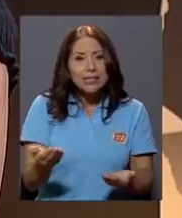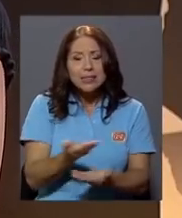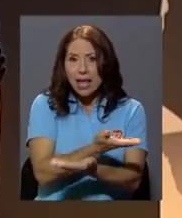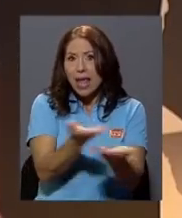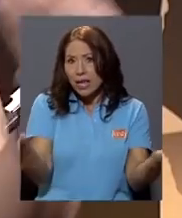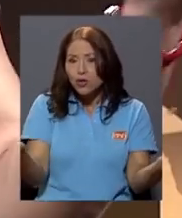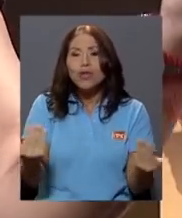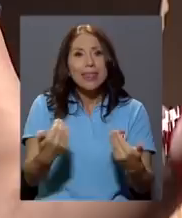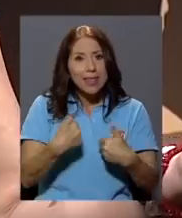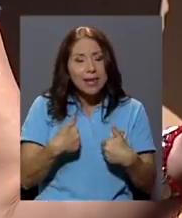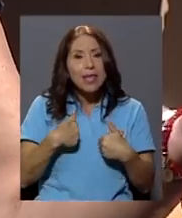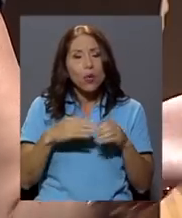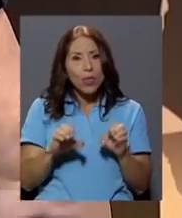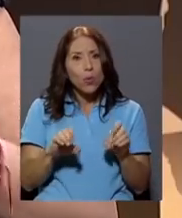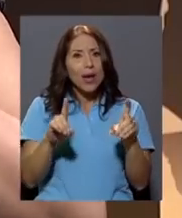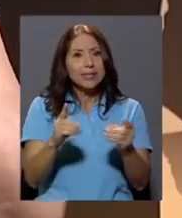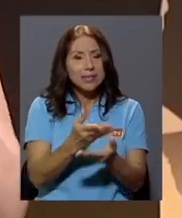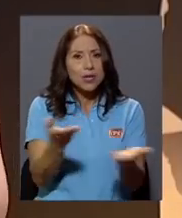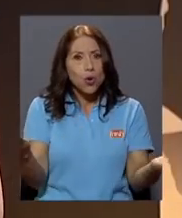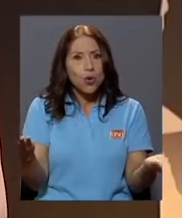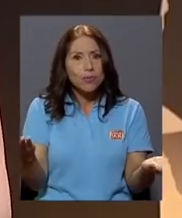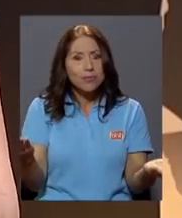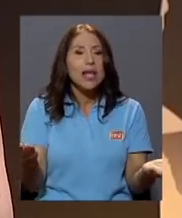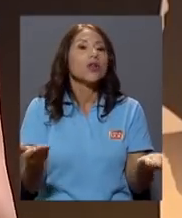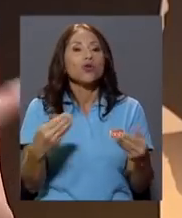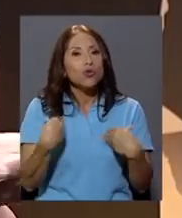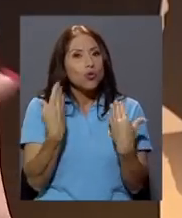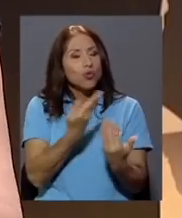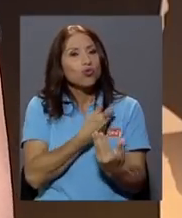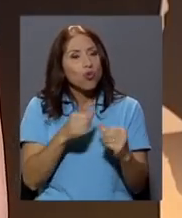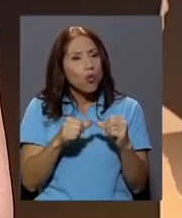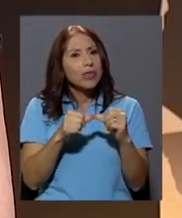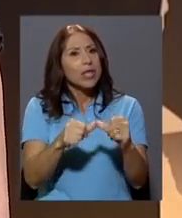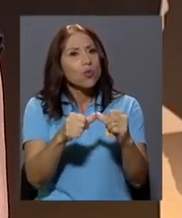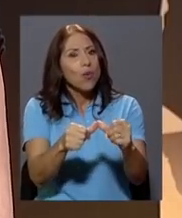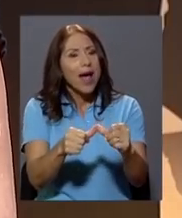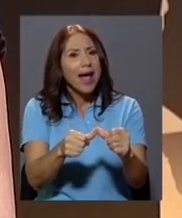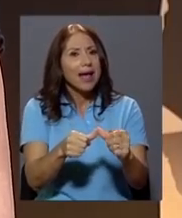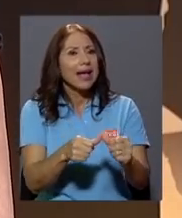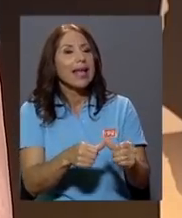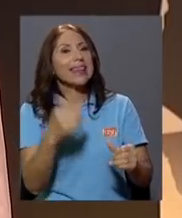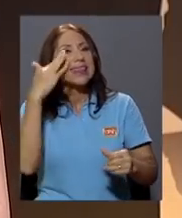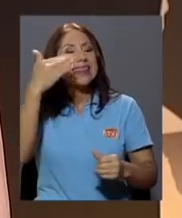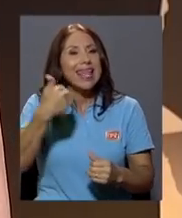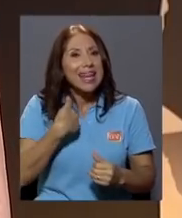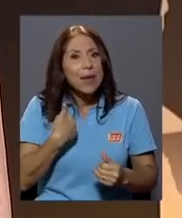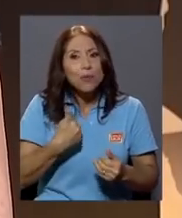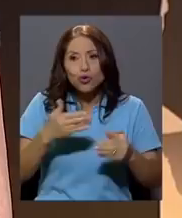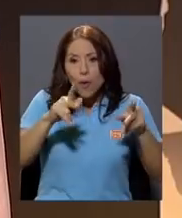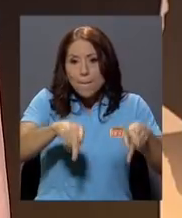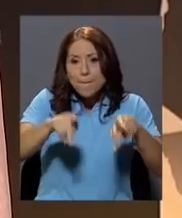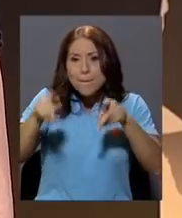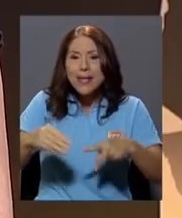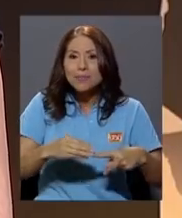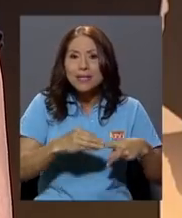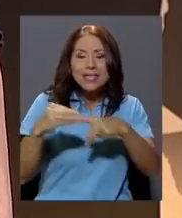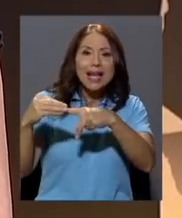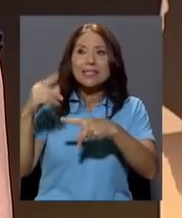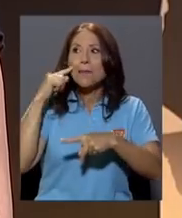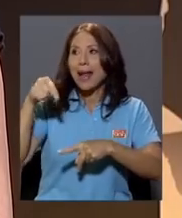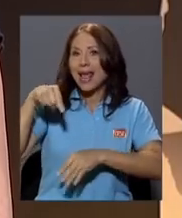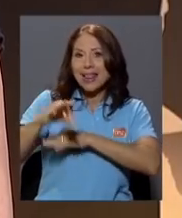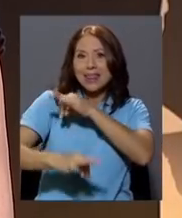han tenido educación, ¿verdad? Le hemos dado continua. O sea, tenemos un recurso especializado para el tipo